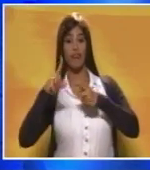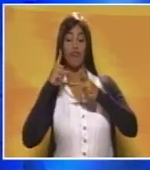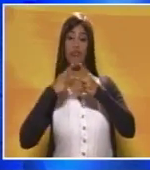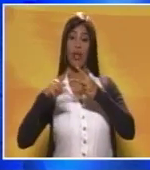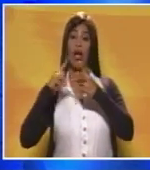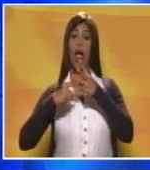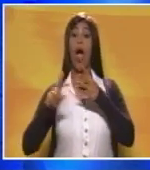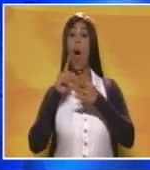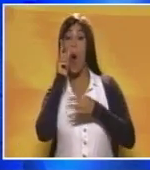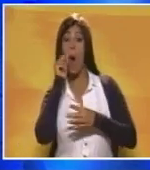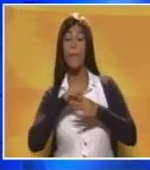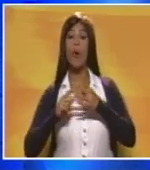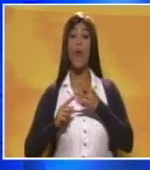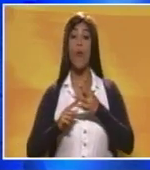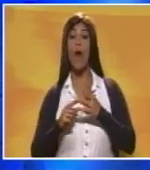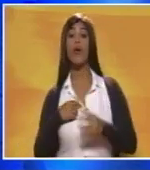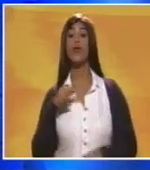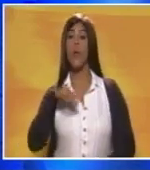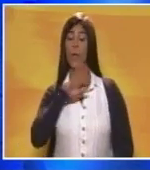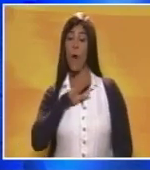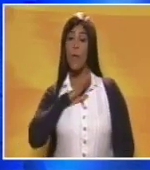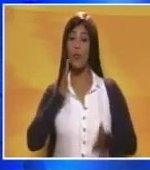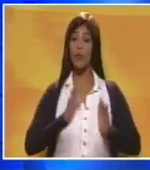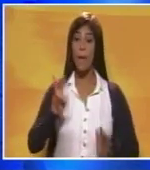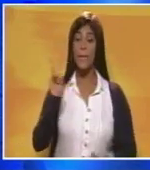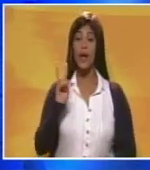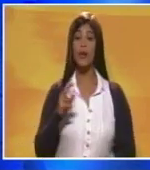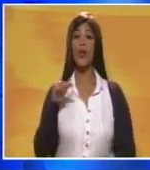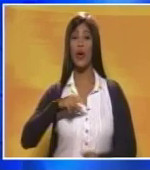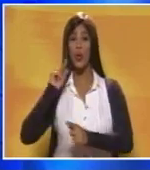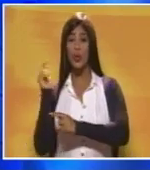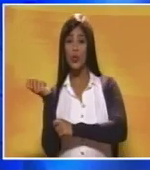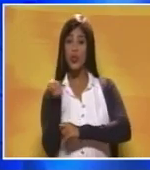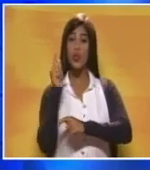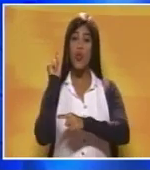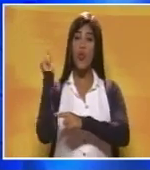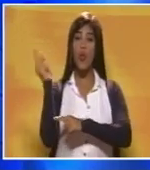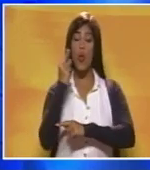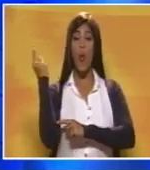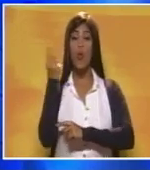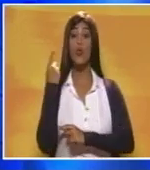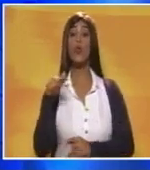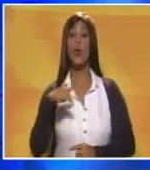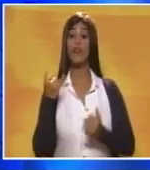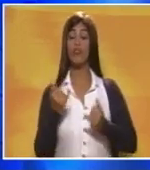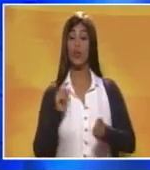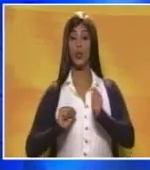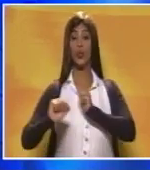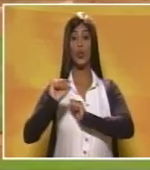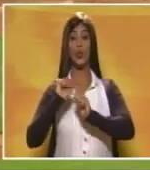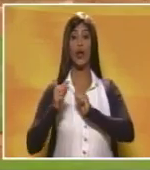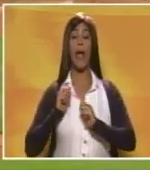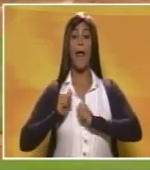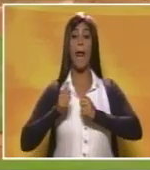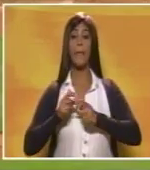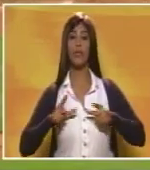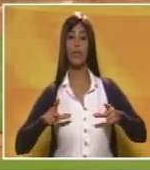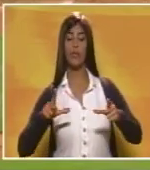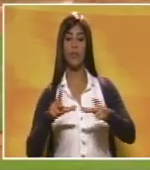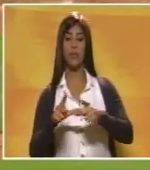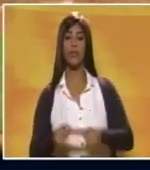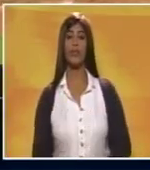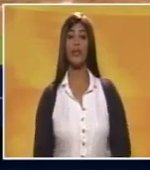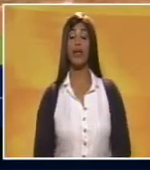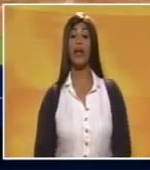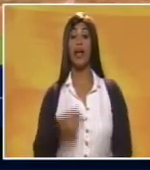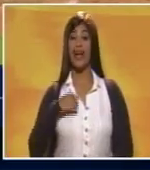Chirinos, Eduardo Escobar y Marwin González se fueron para la calle este martes confirmando su gran momento a la ofensiva. Iniciamos en el Citizens Bank